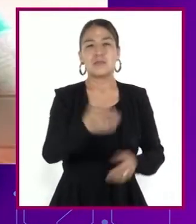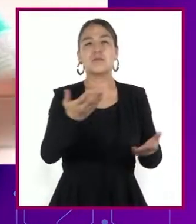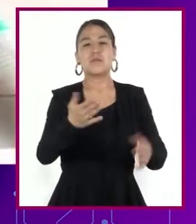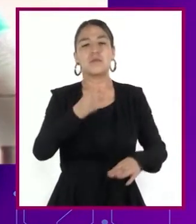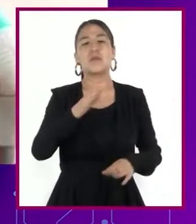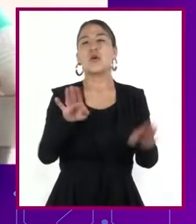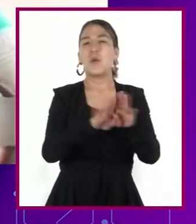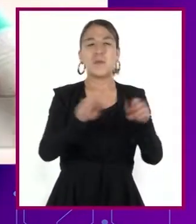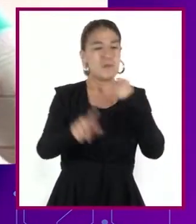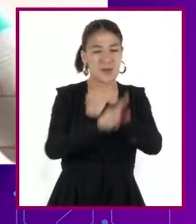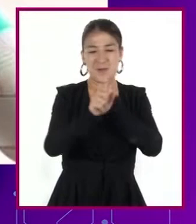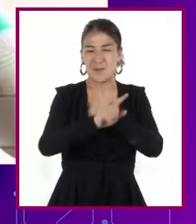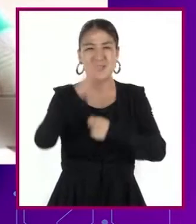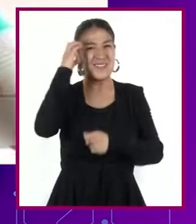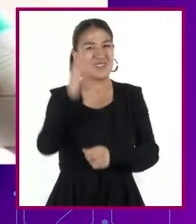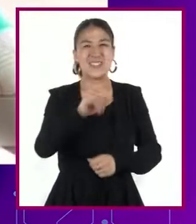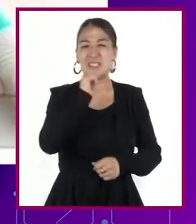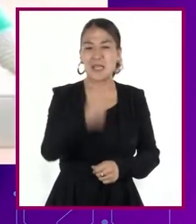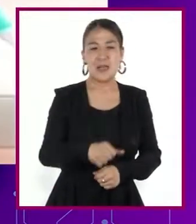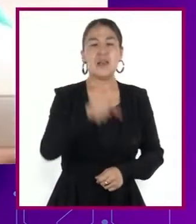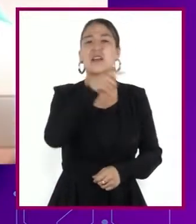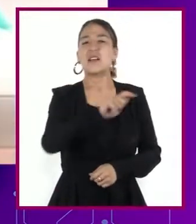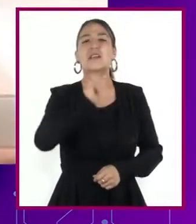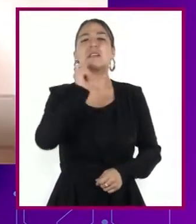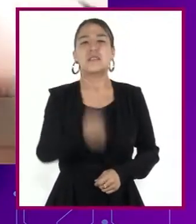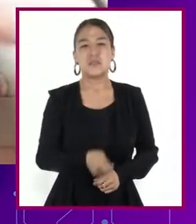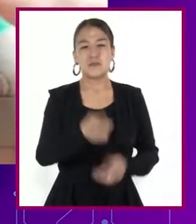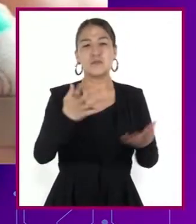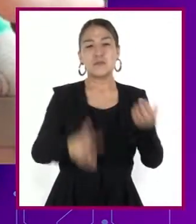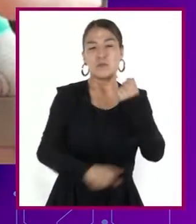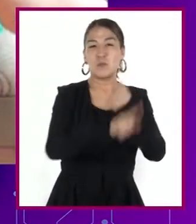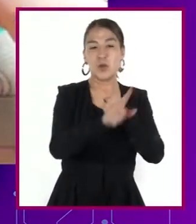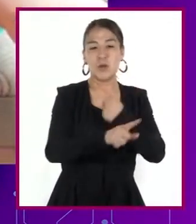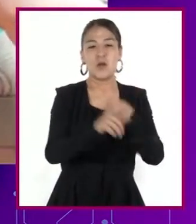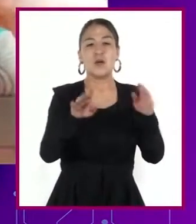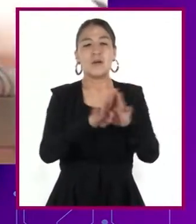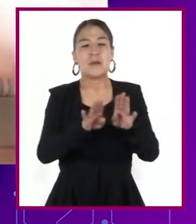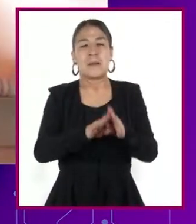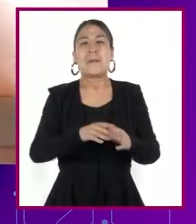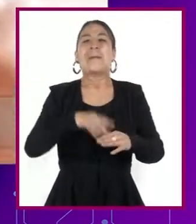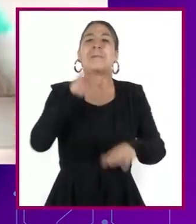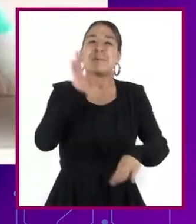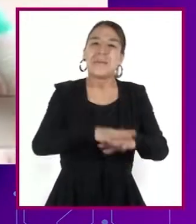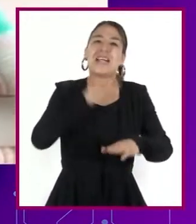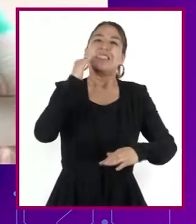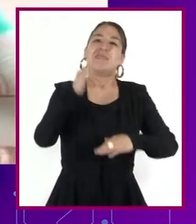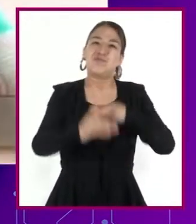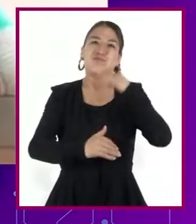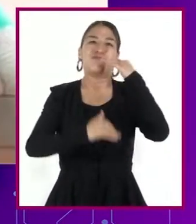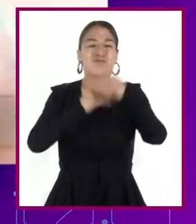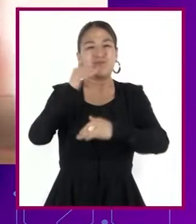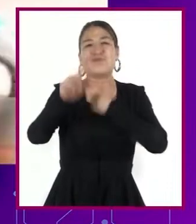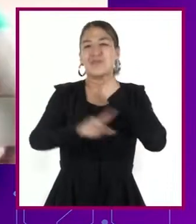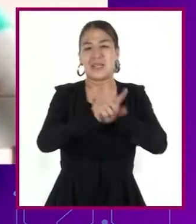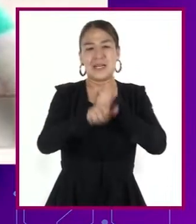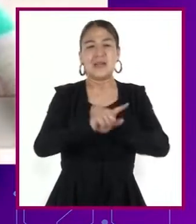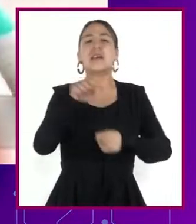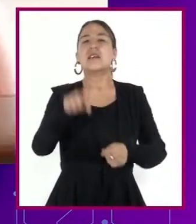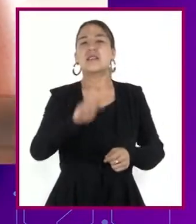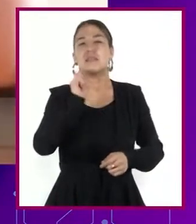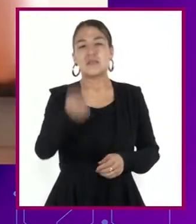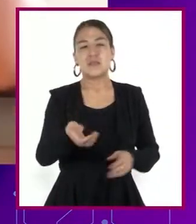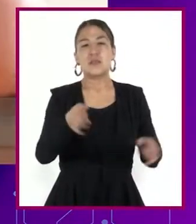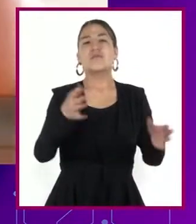no violenta. ¿Y qué es lo que pasa aquí? Los conflictos empiezan a escalar y las personas los abordan a través